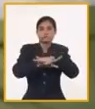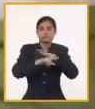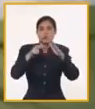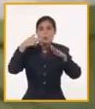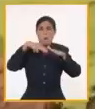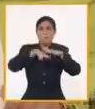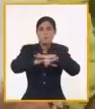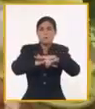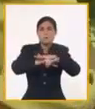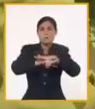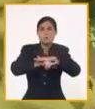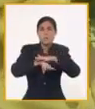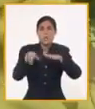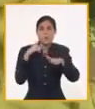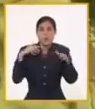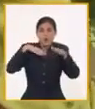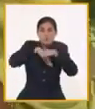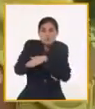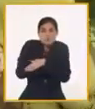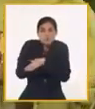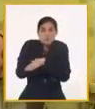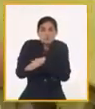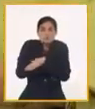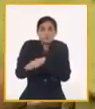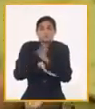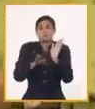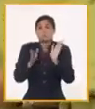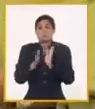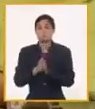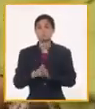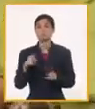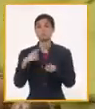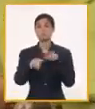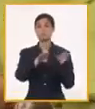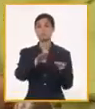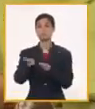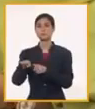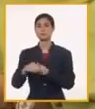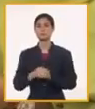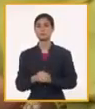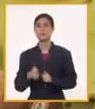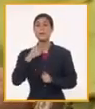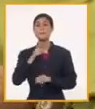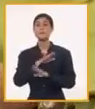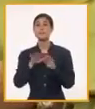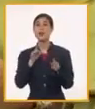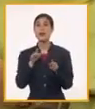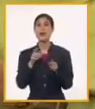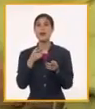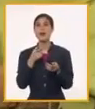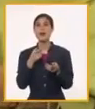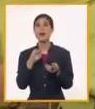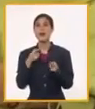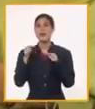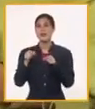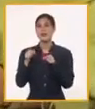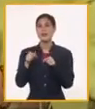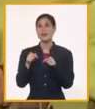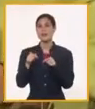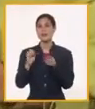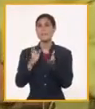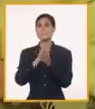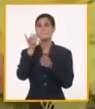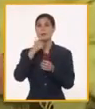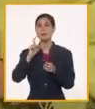con aquello que... Vamos a entrar en la última parte, la vida de el comandante